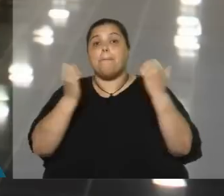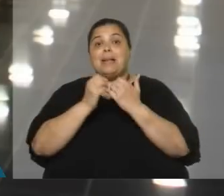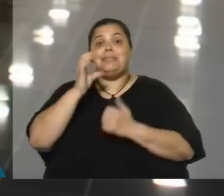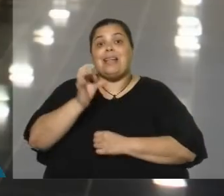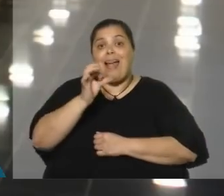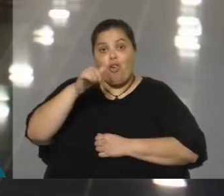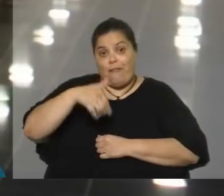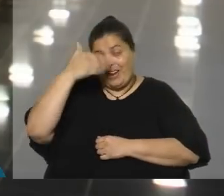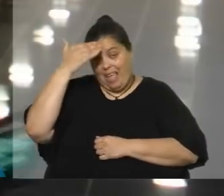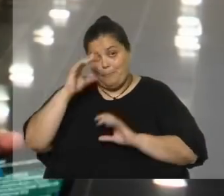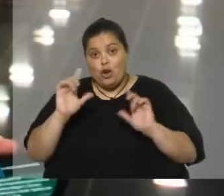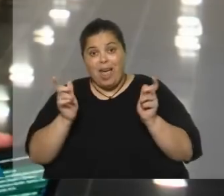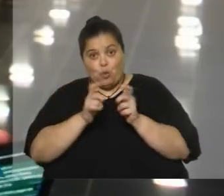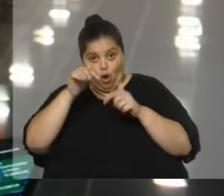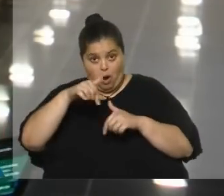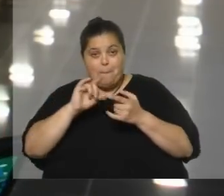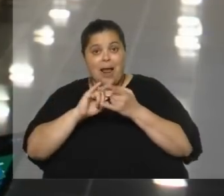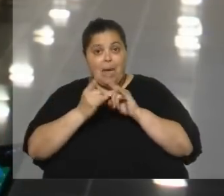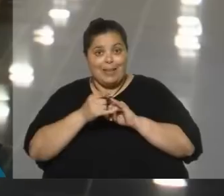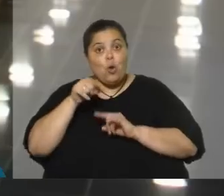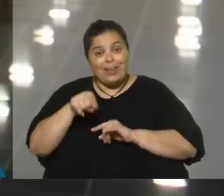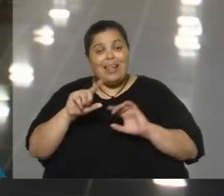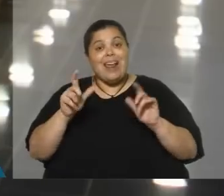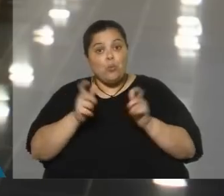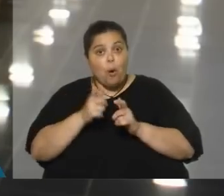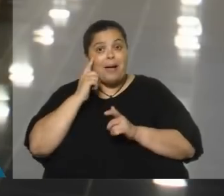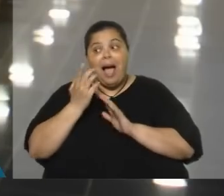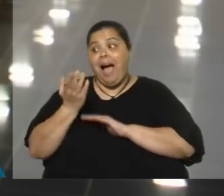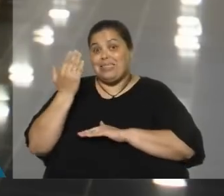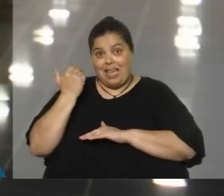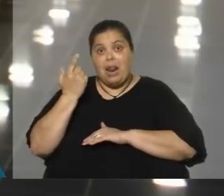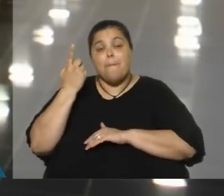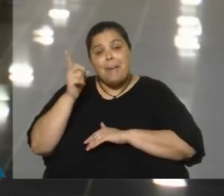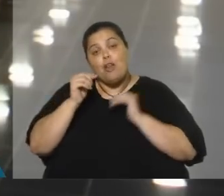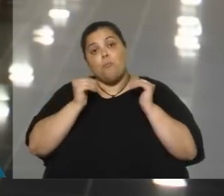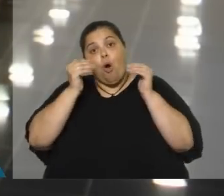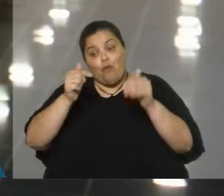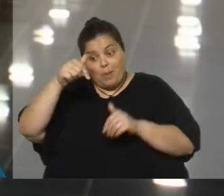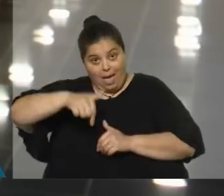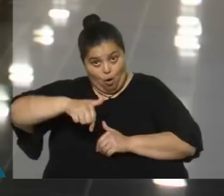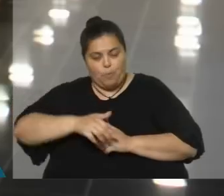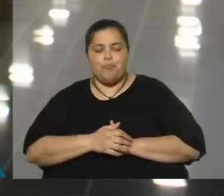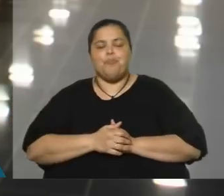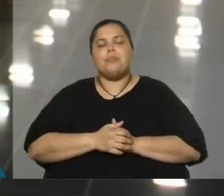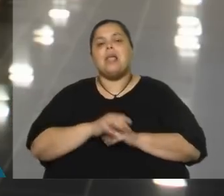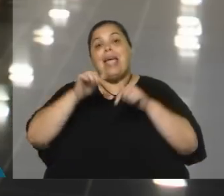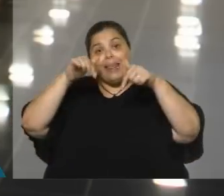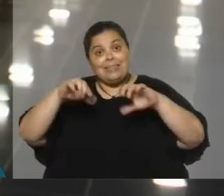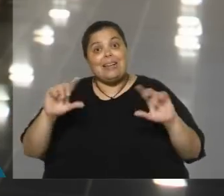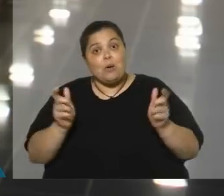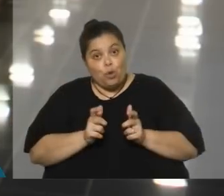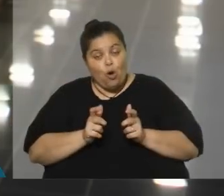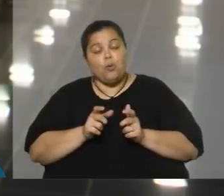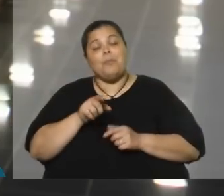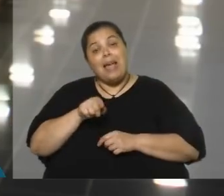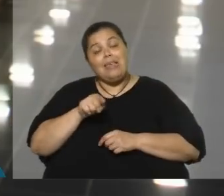reunió aquí en el Parlamento, reunión que estaba prevista para la pasada jornada y se trasladó para el día de hoy. En esa reunión,